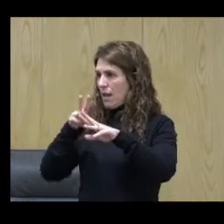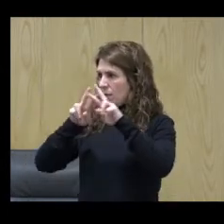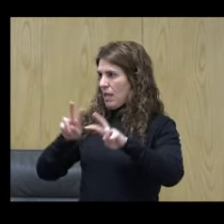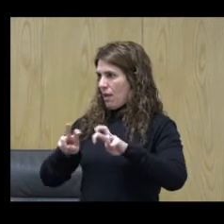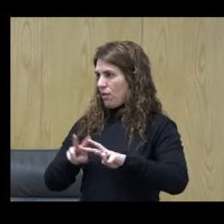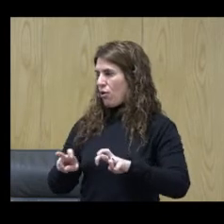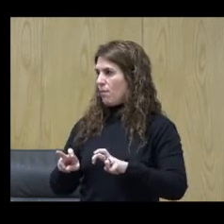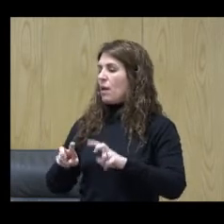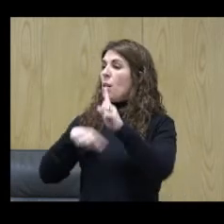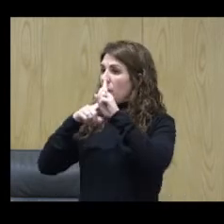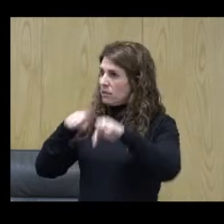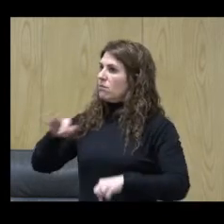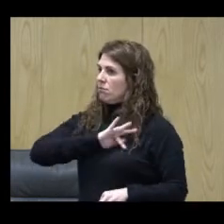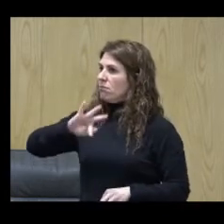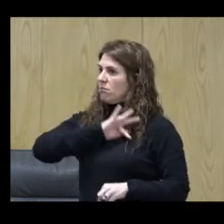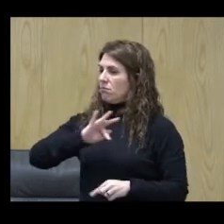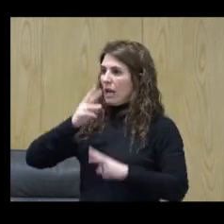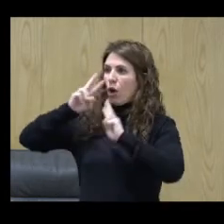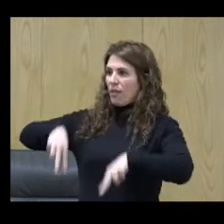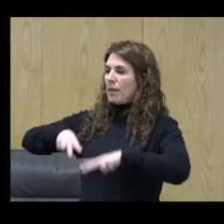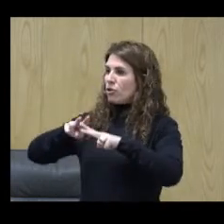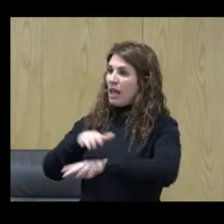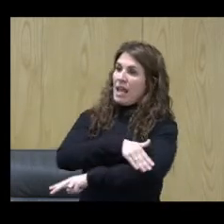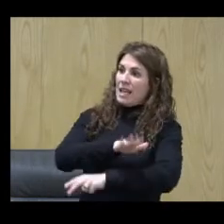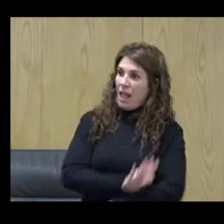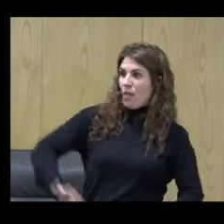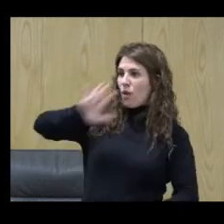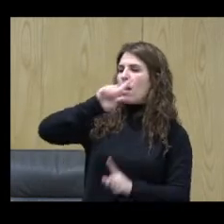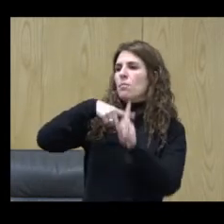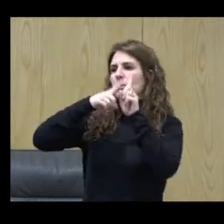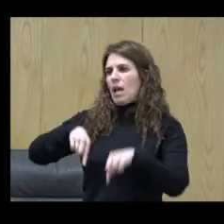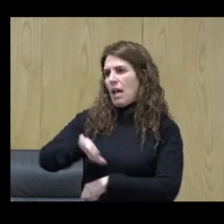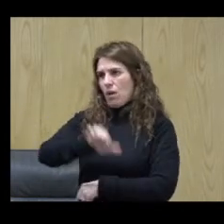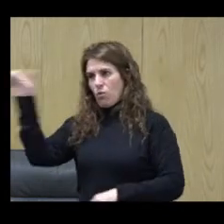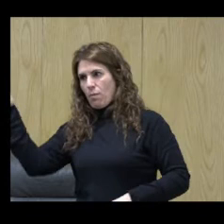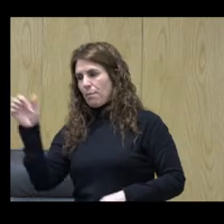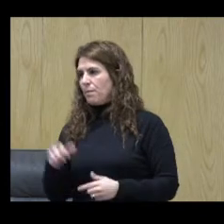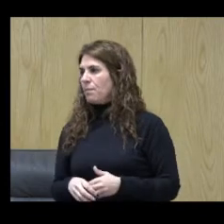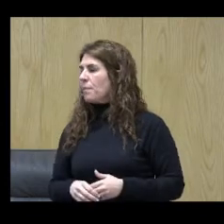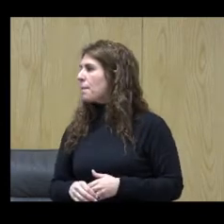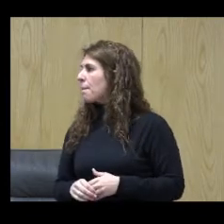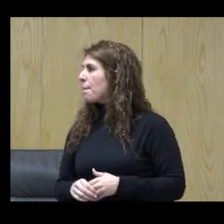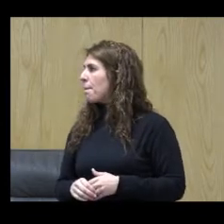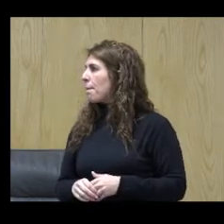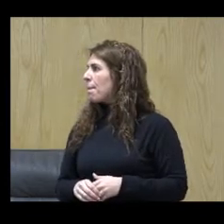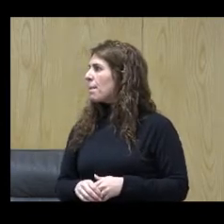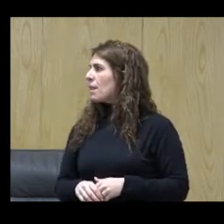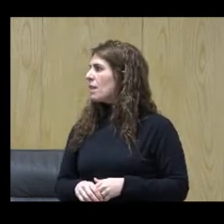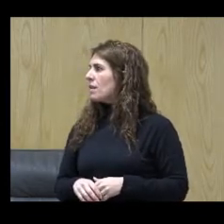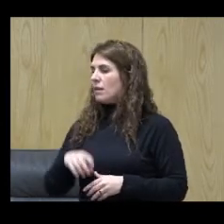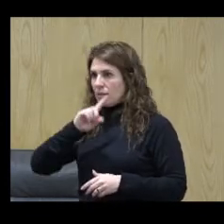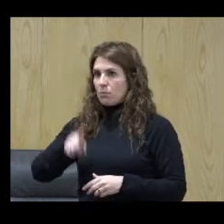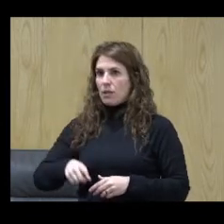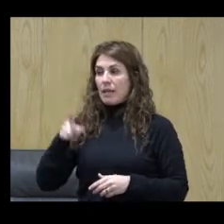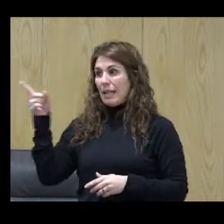que ha recibido además reconocimiento a nivel no solo nacional sino europeo. Y que además hemos encontrado muy interesante para